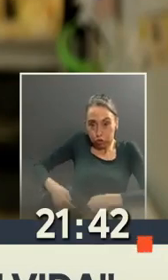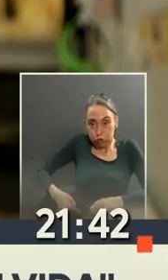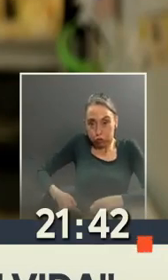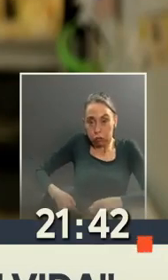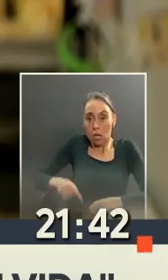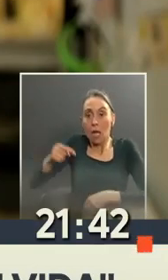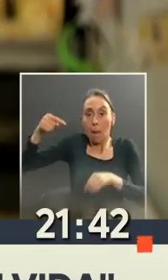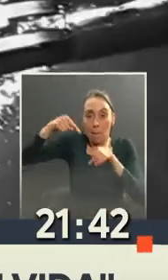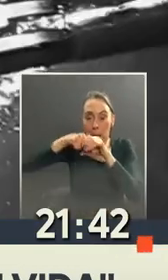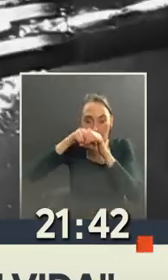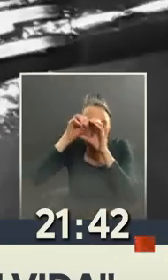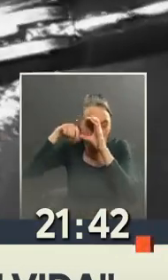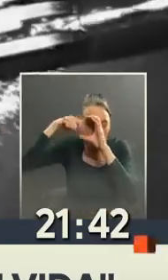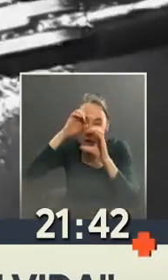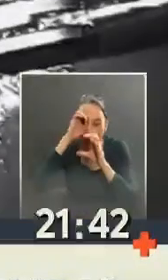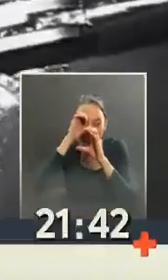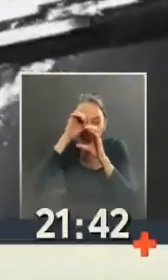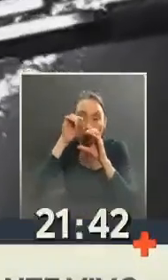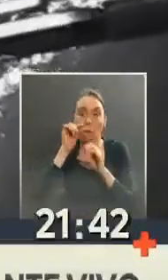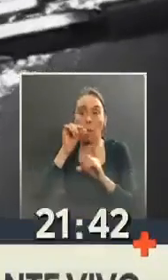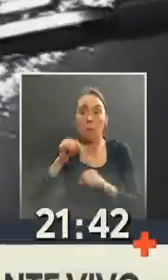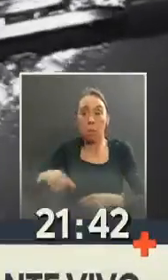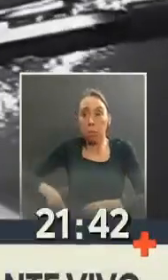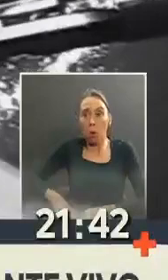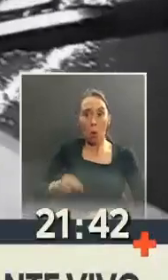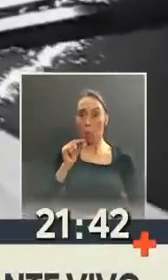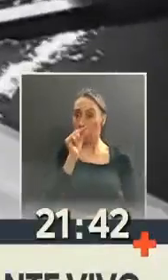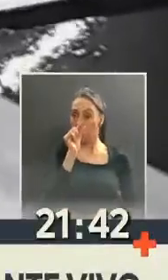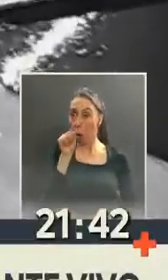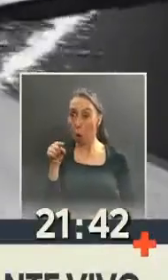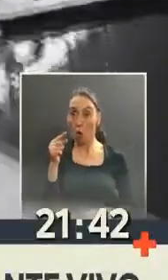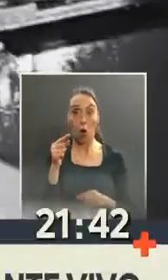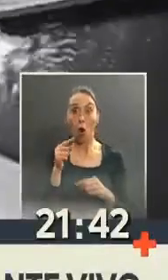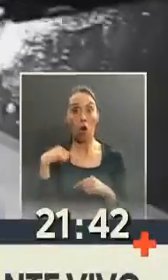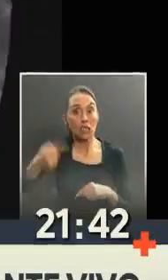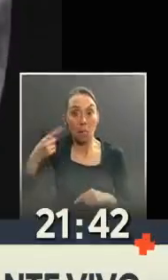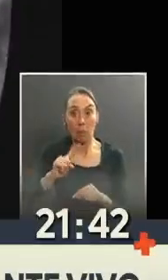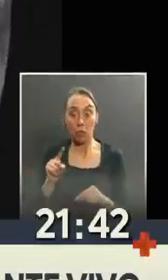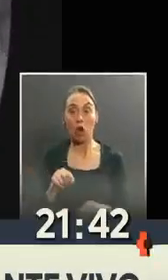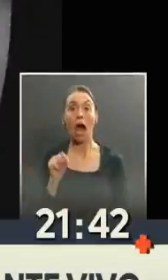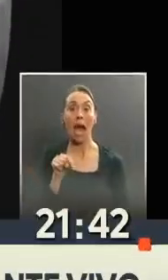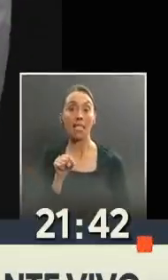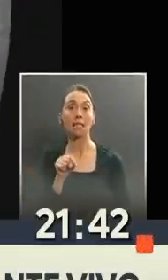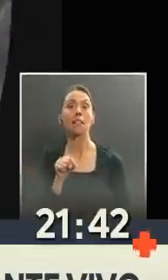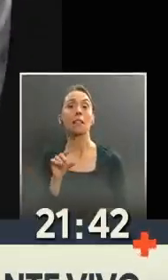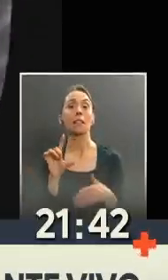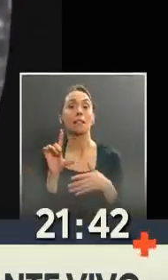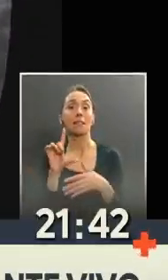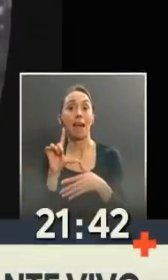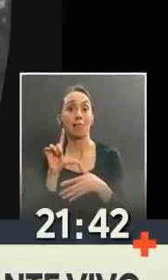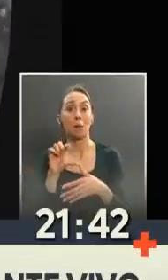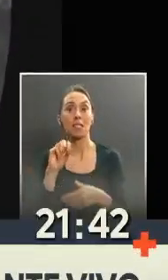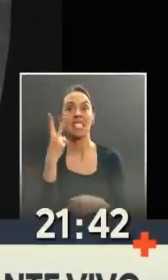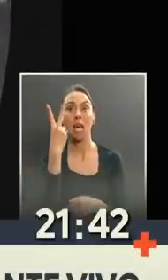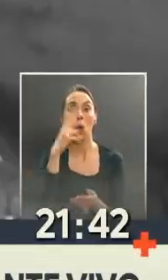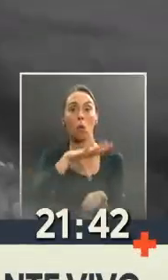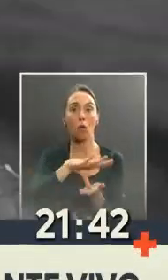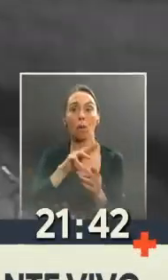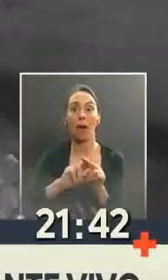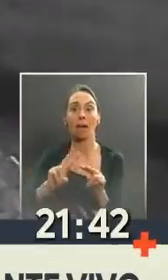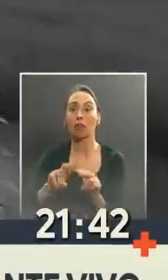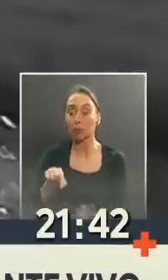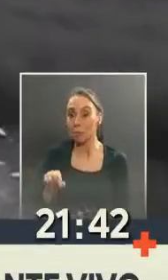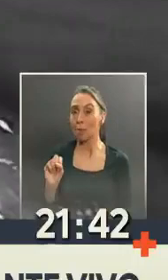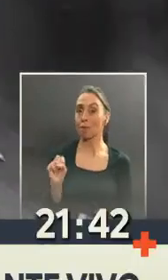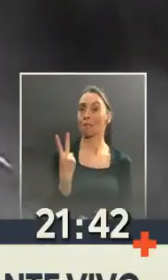y mínimamente invasiva. Una cirugía poco usual, que de hecho es segunda vez que se realiza en Latinoamérica.